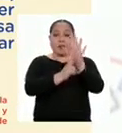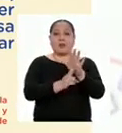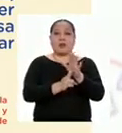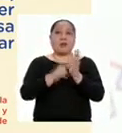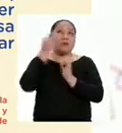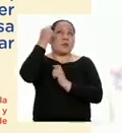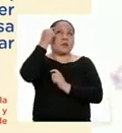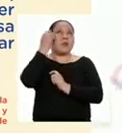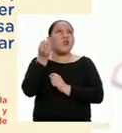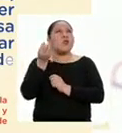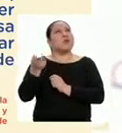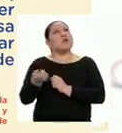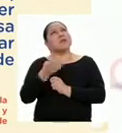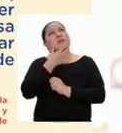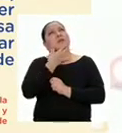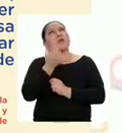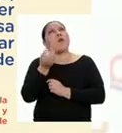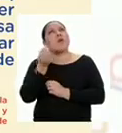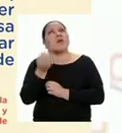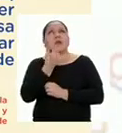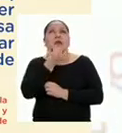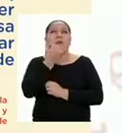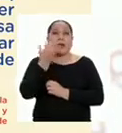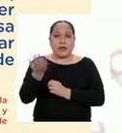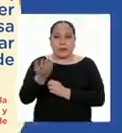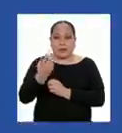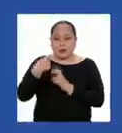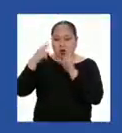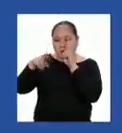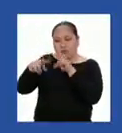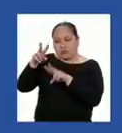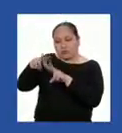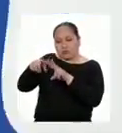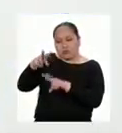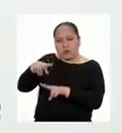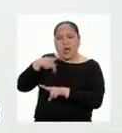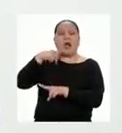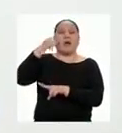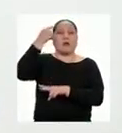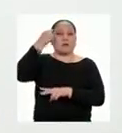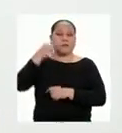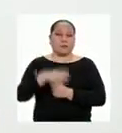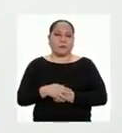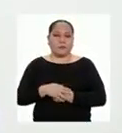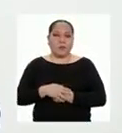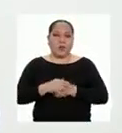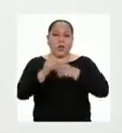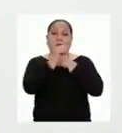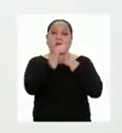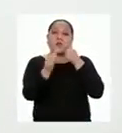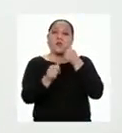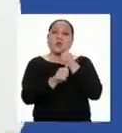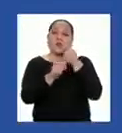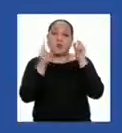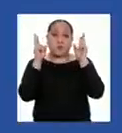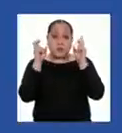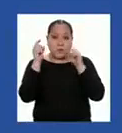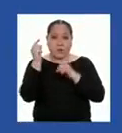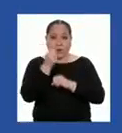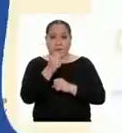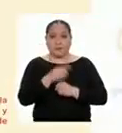mentalmente la situación del otro, producto de lo que se ve o percibe del otro. ¿Cuál es el subtema del tercer